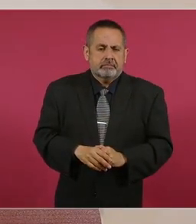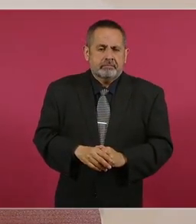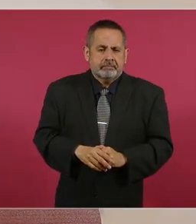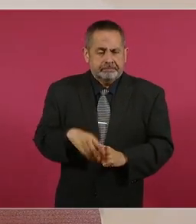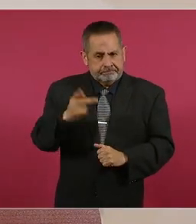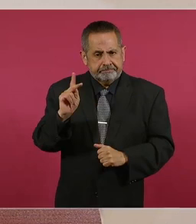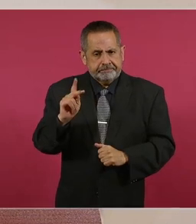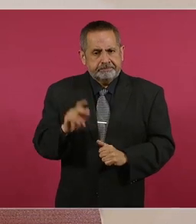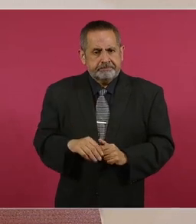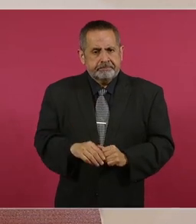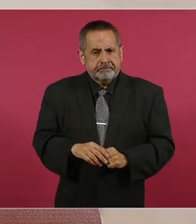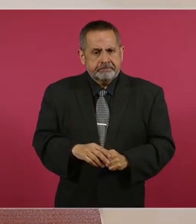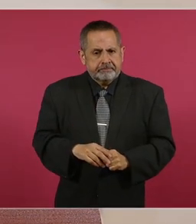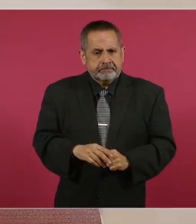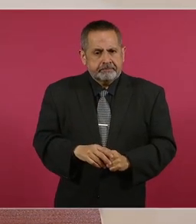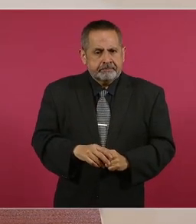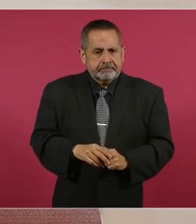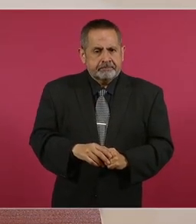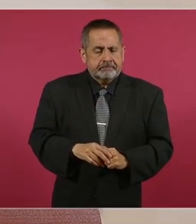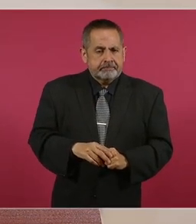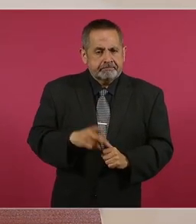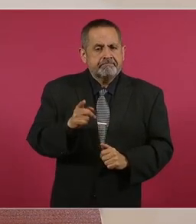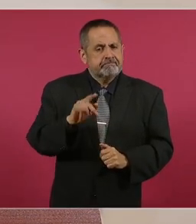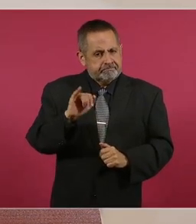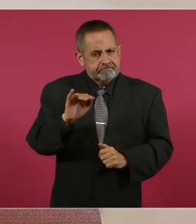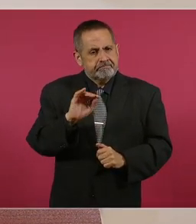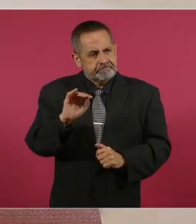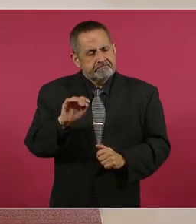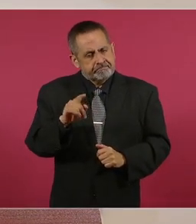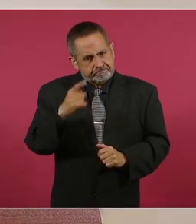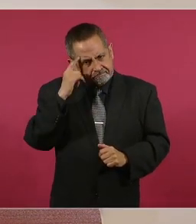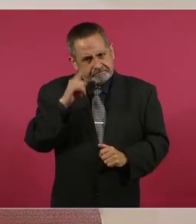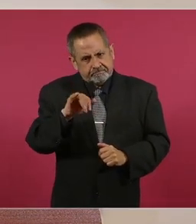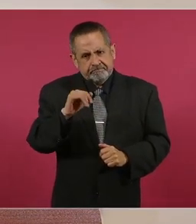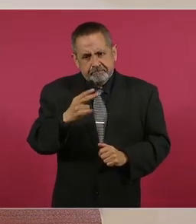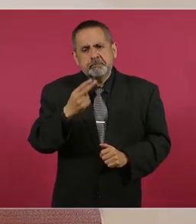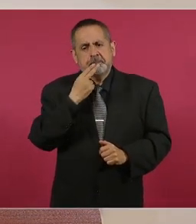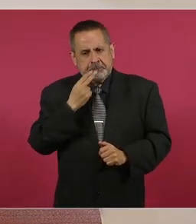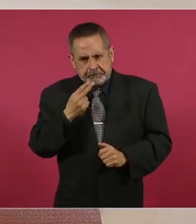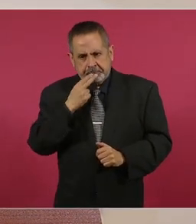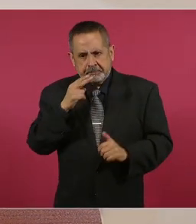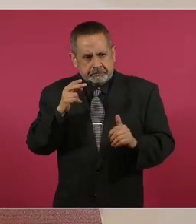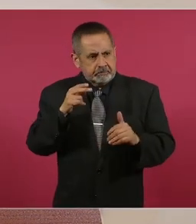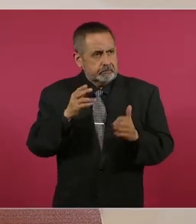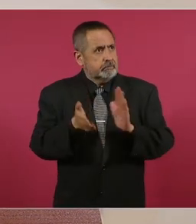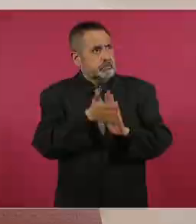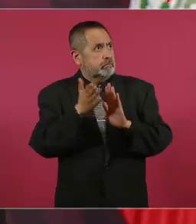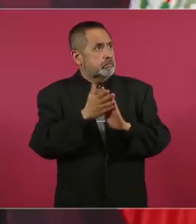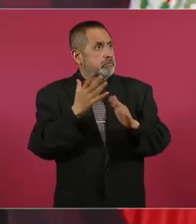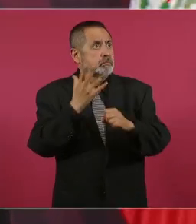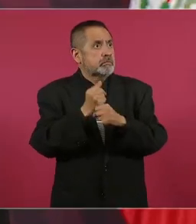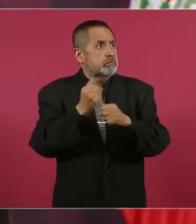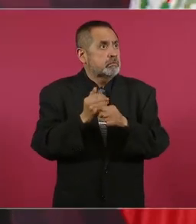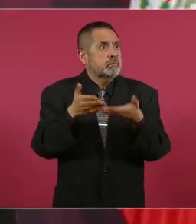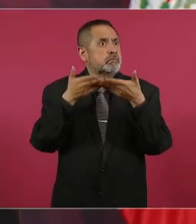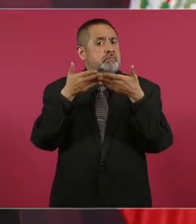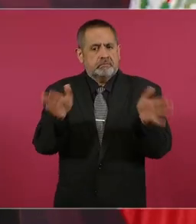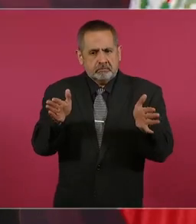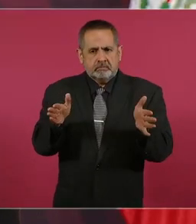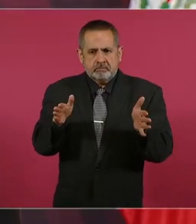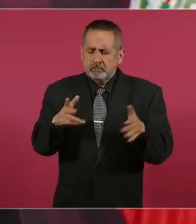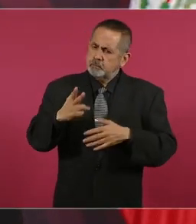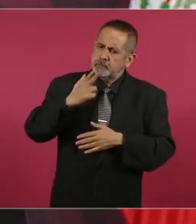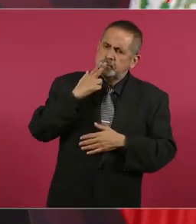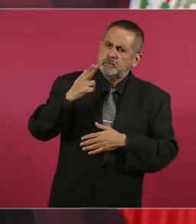Pero sí sería bueno que se habilitara, que tuviese una